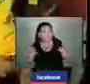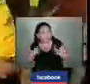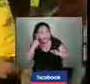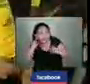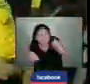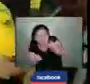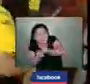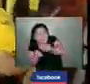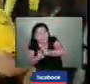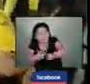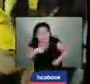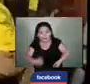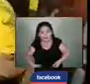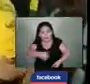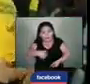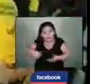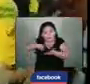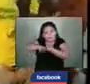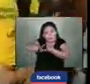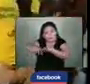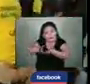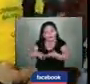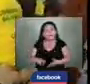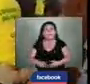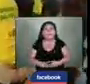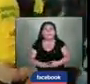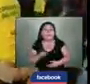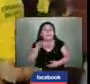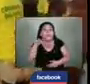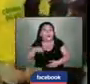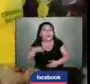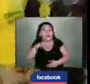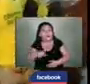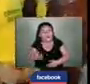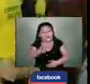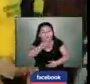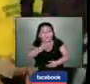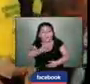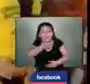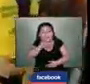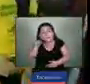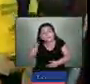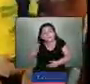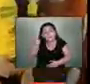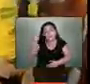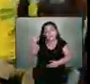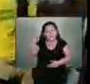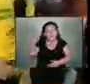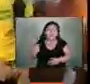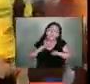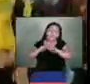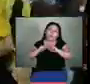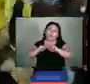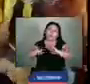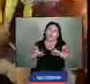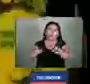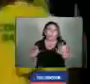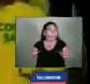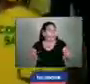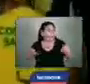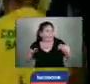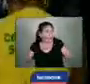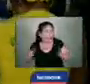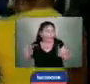que están realizando los comandos de salvamento. Repetimos, una noticia en desarrollo, una persona fallecida después de